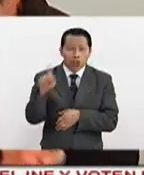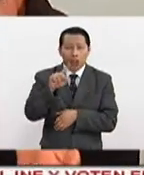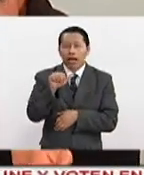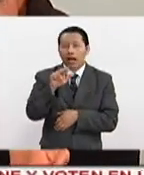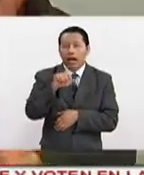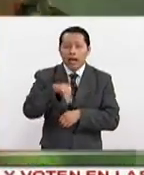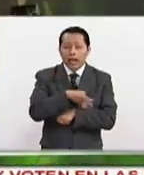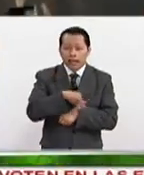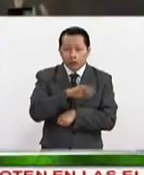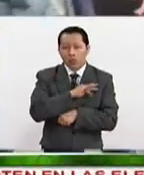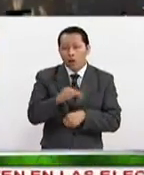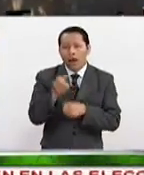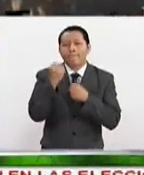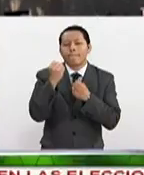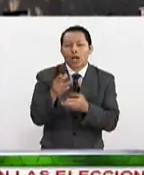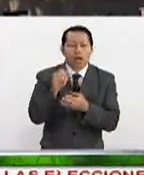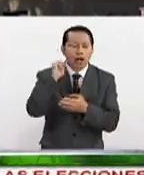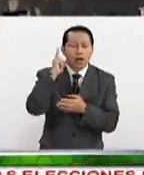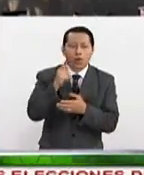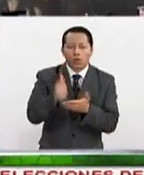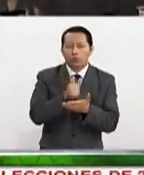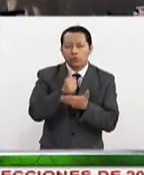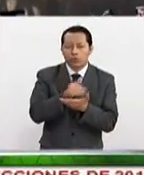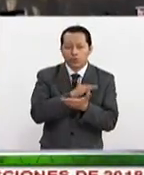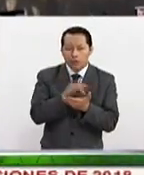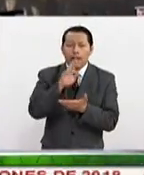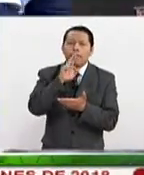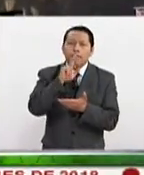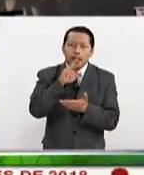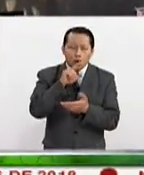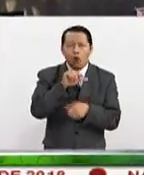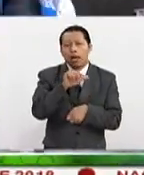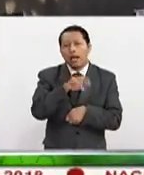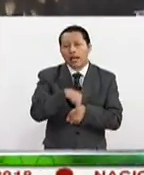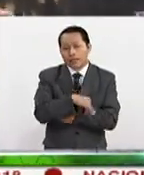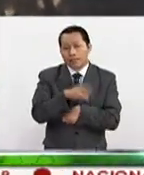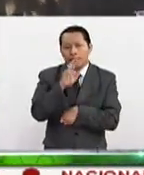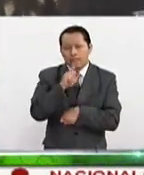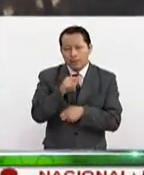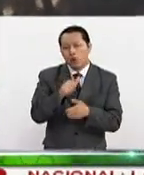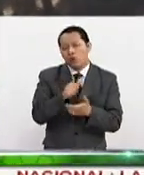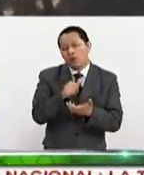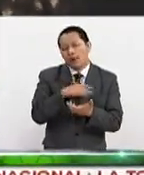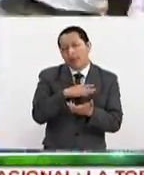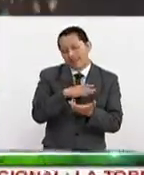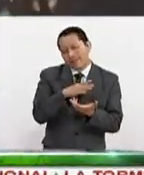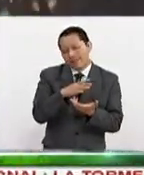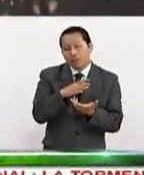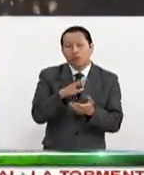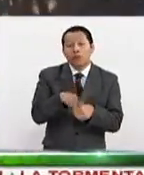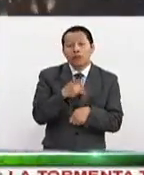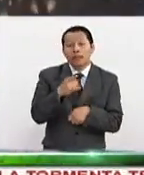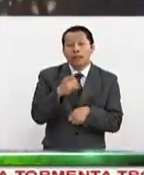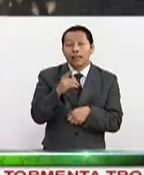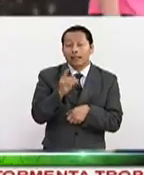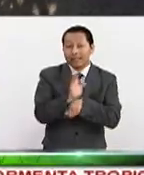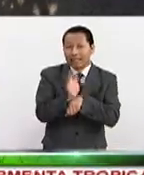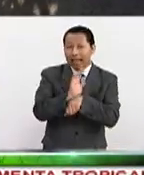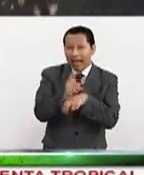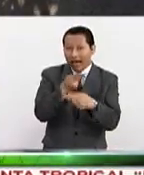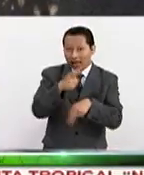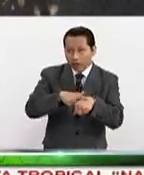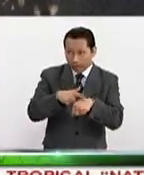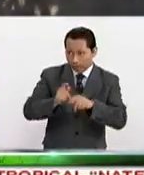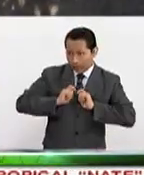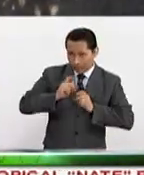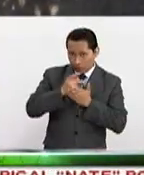regresaran algo a la ciudad de alguna forma, tendríamos mejor arquitectura y mejores ciudades, ¿no? O sea, un caso es la Cineteca Nacional. Cuando nos encarga del proyecto, la Cineteca Nacional